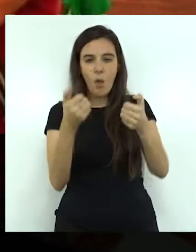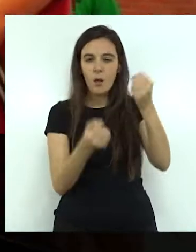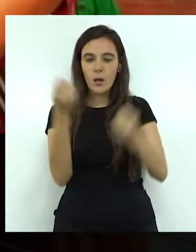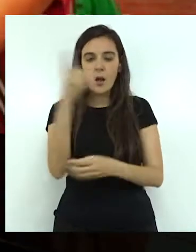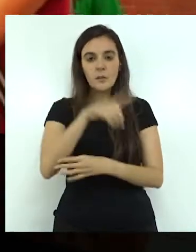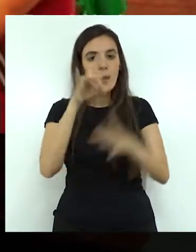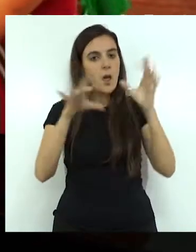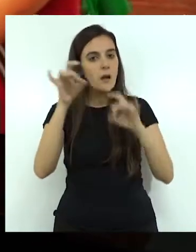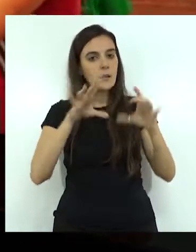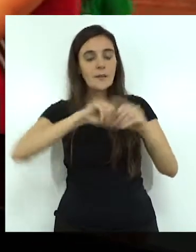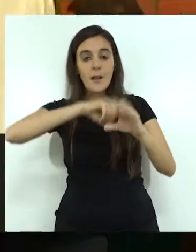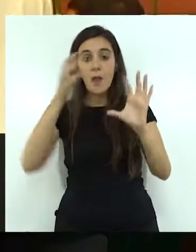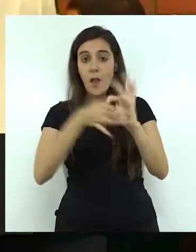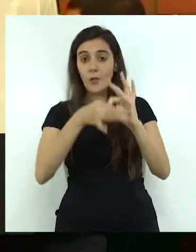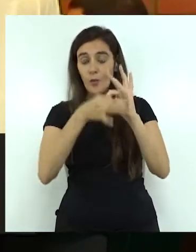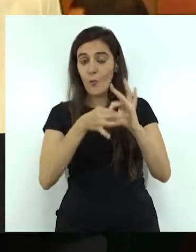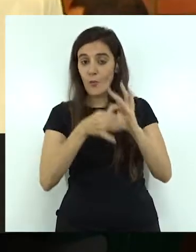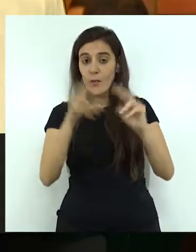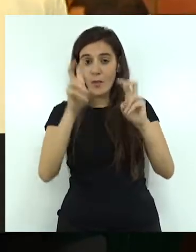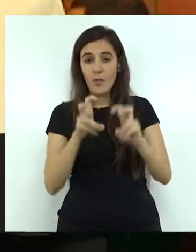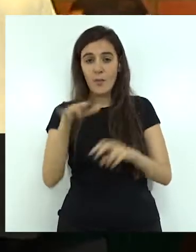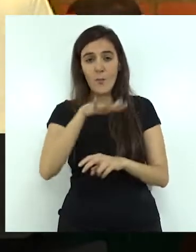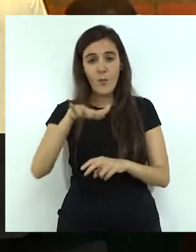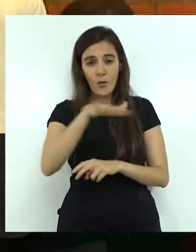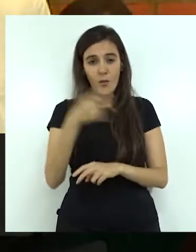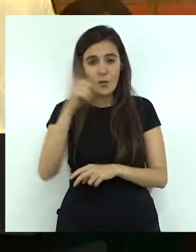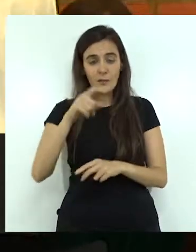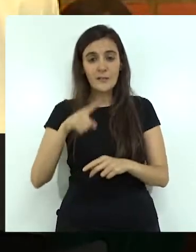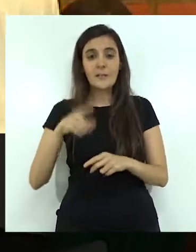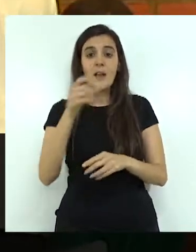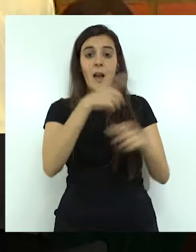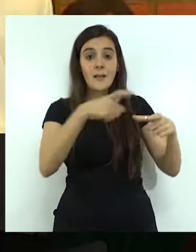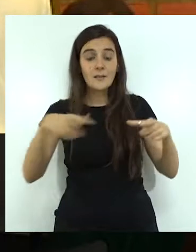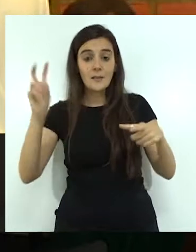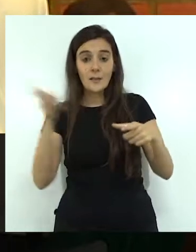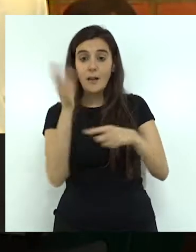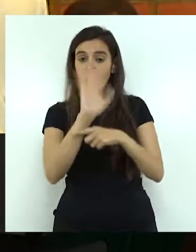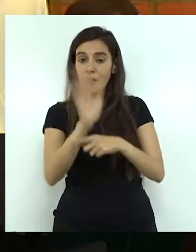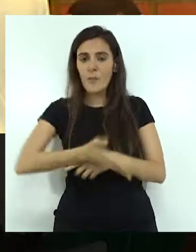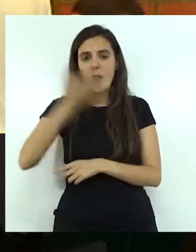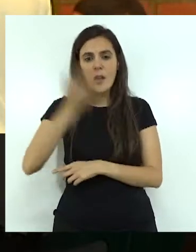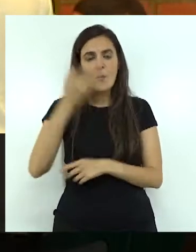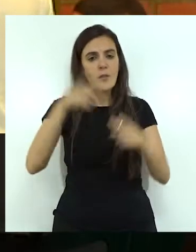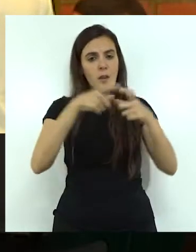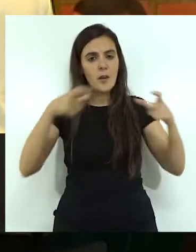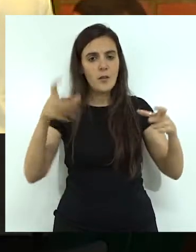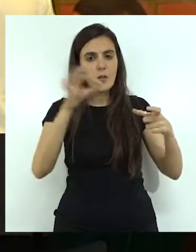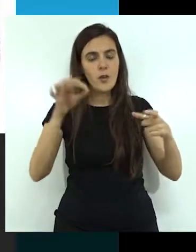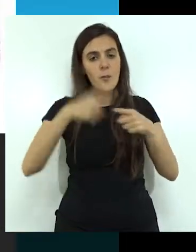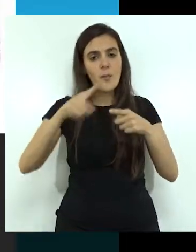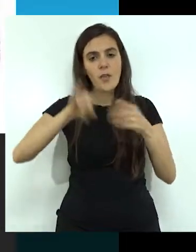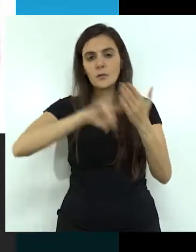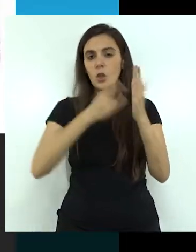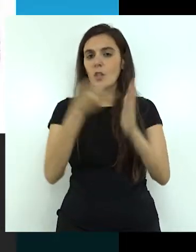complementarias de zona retro skate brom gymkhana y cine con importantes premios tanto en metálico como en material tecnológico